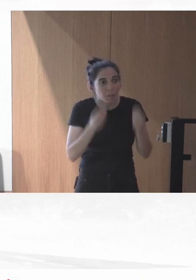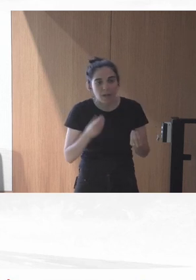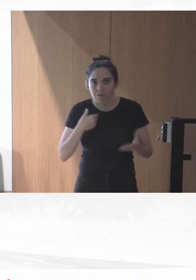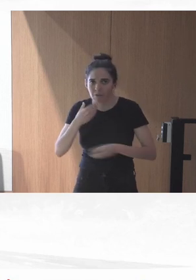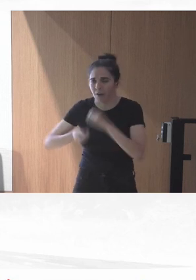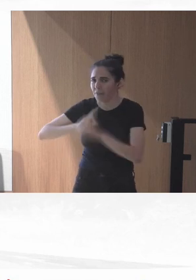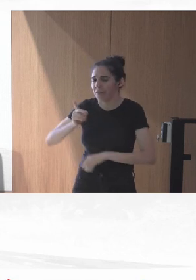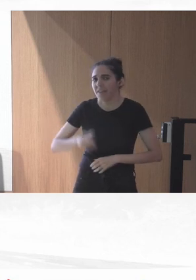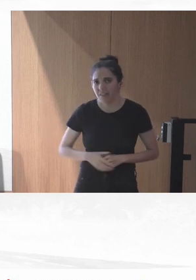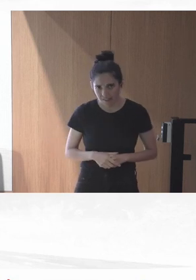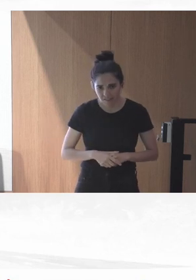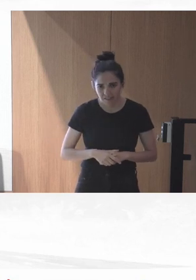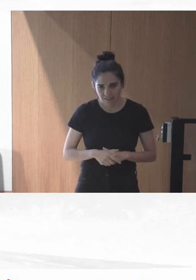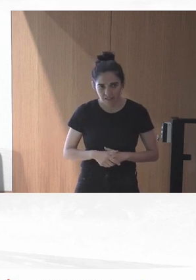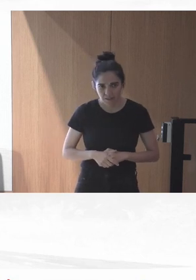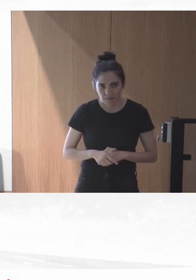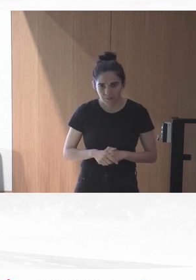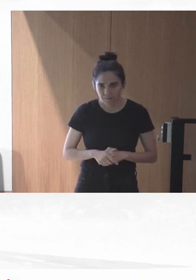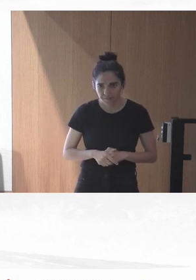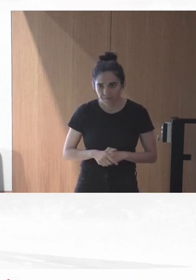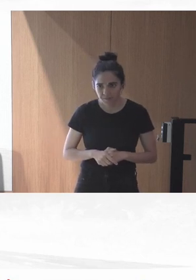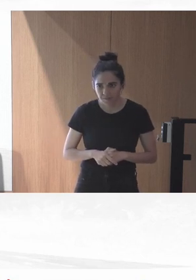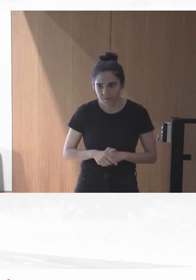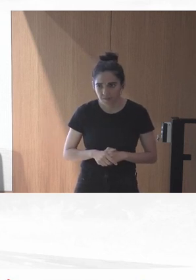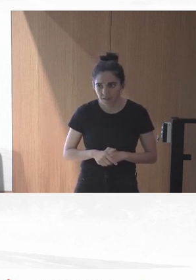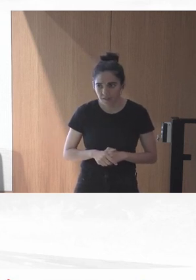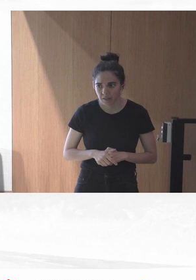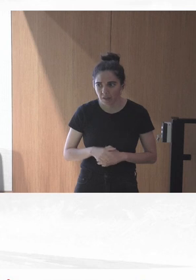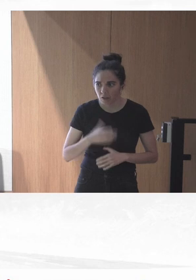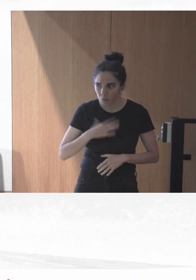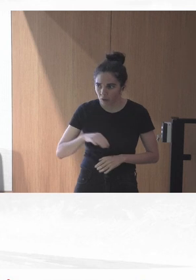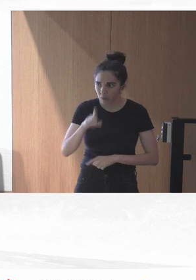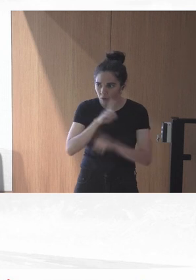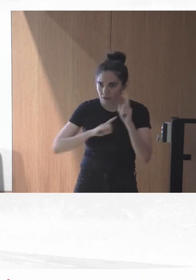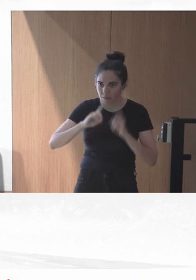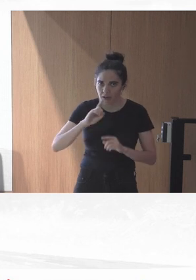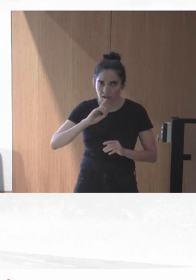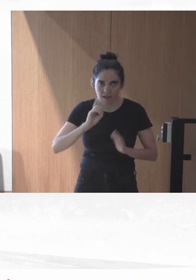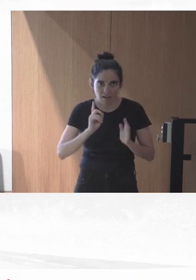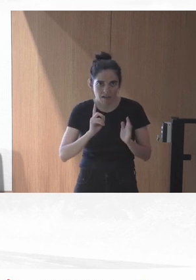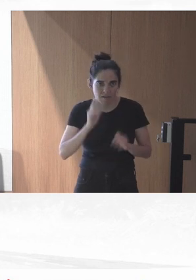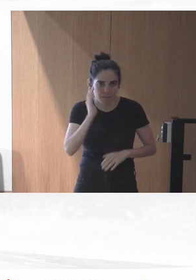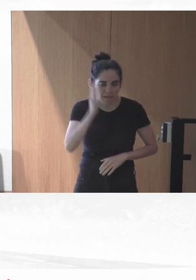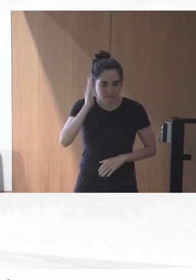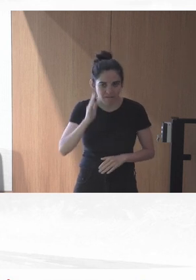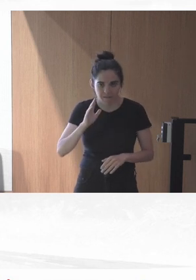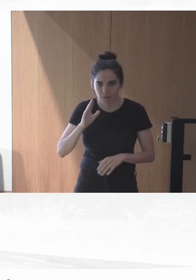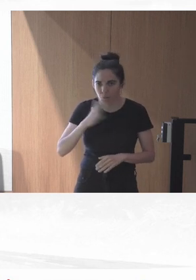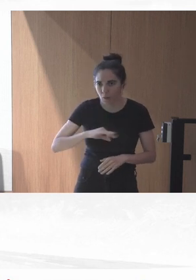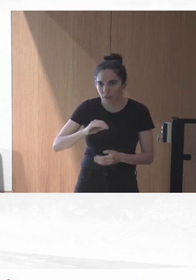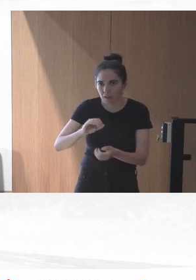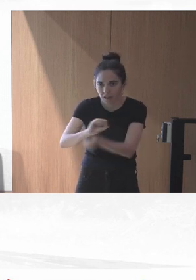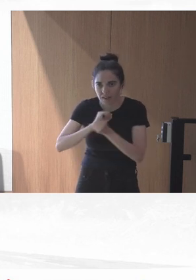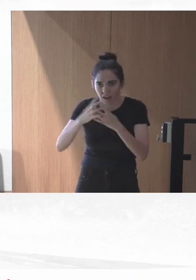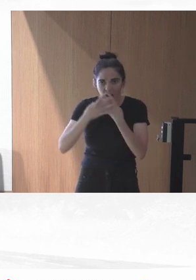Entonces, esa persona puede tener un problema legal, puede acabar en la cárcel o sabe Dios lo que le puede pasar